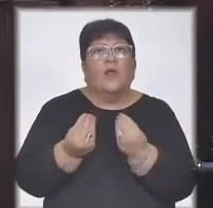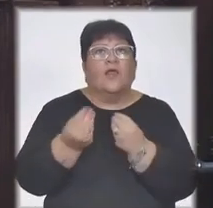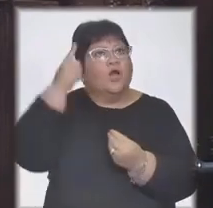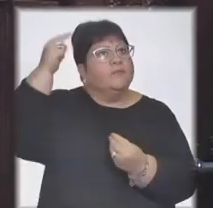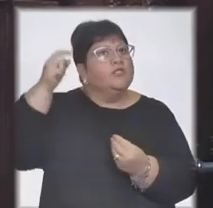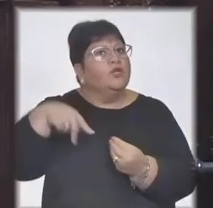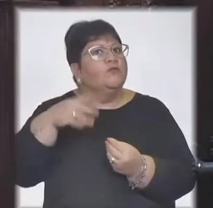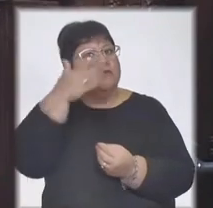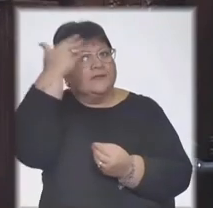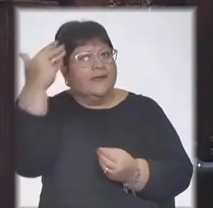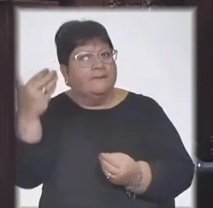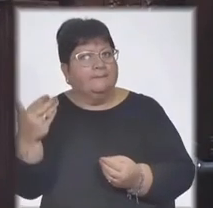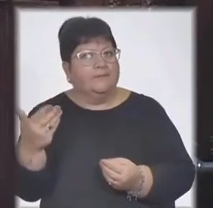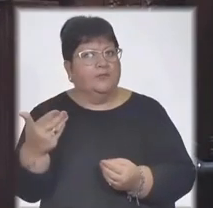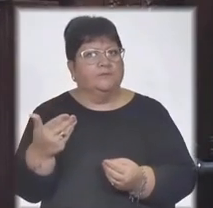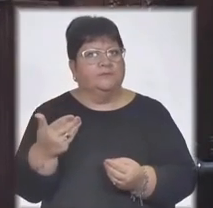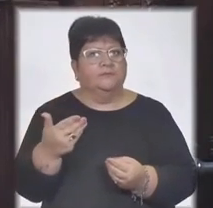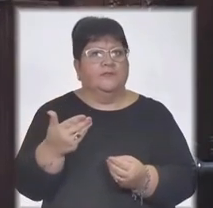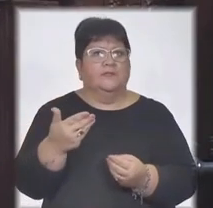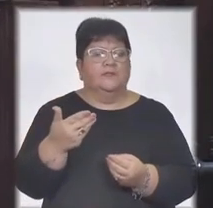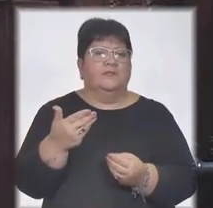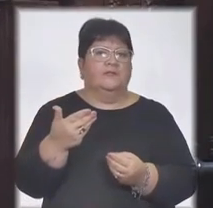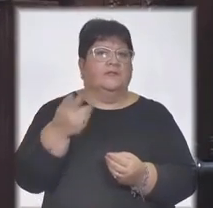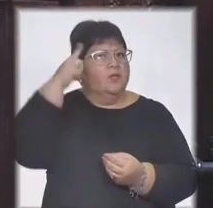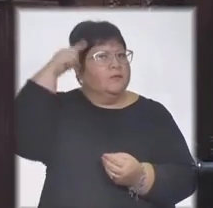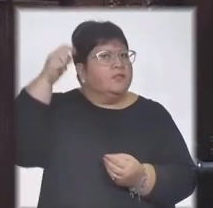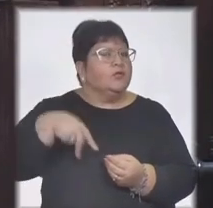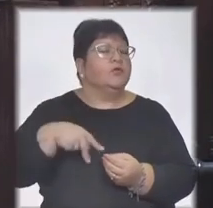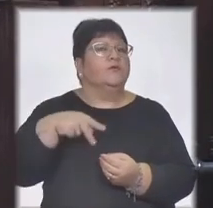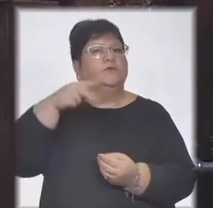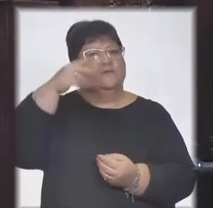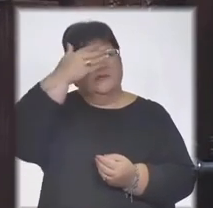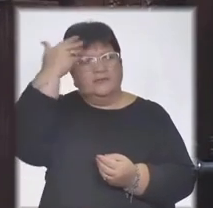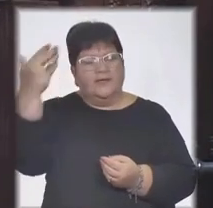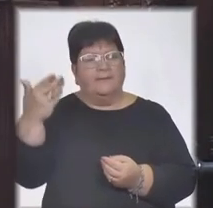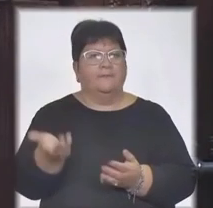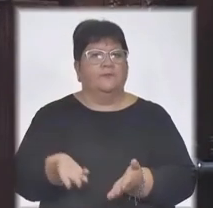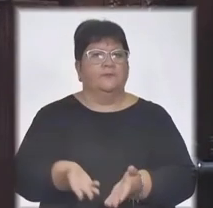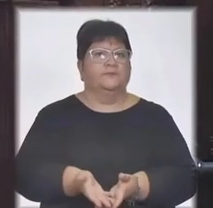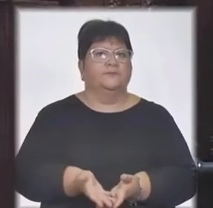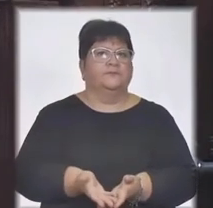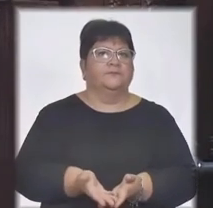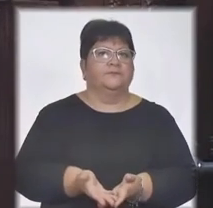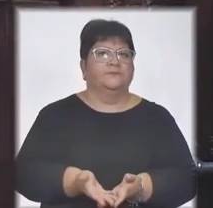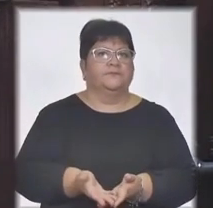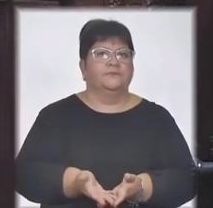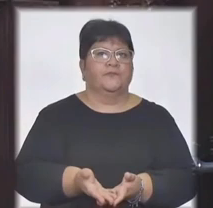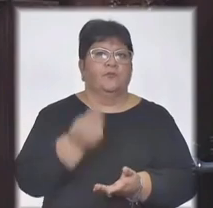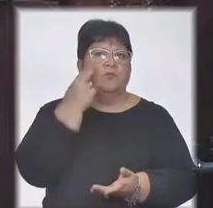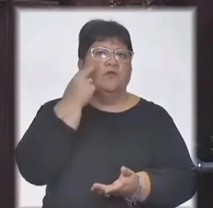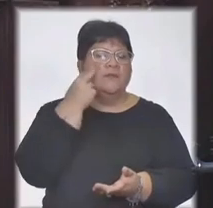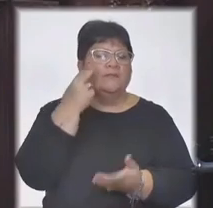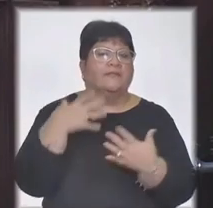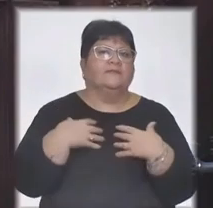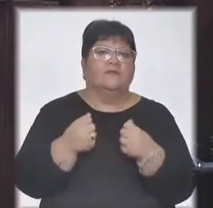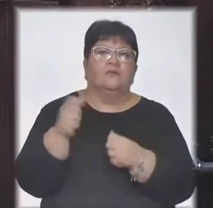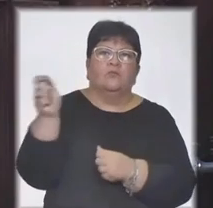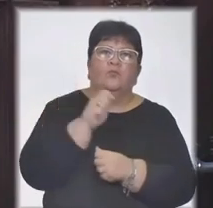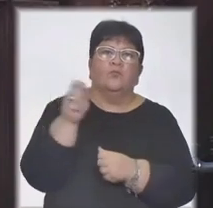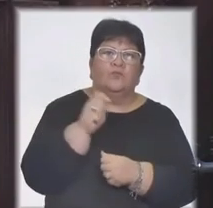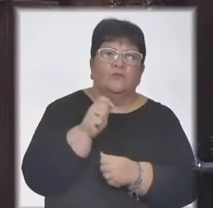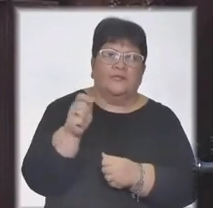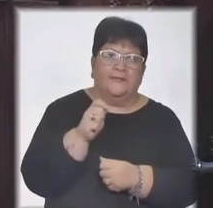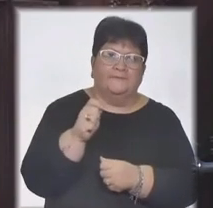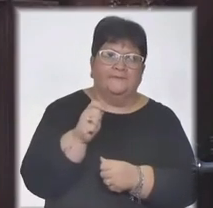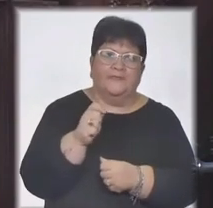Amplio. Y la mirada del Frente Amplio es que esto es un problema de salud pública y